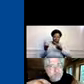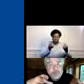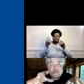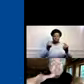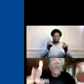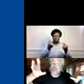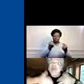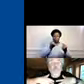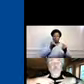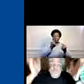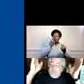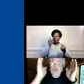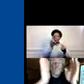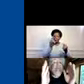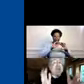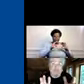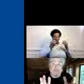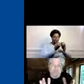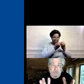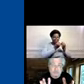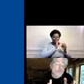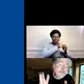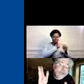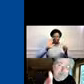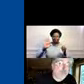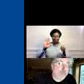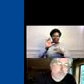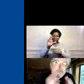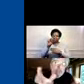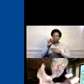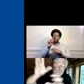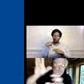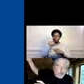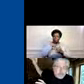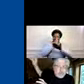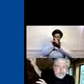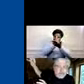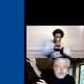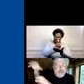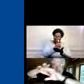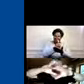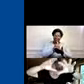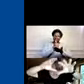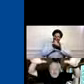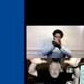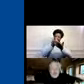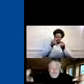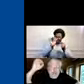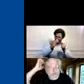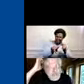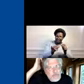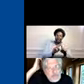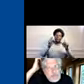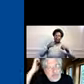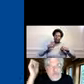Tenemos que hacerlo, no solamente nuestra organización. Que de hecho, tal vez estamos haciendo y continuaremos a hacer, pero tenemos que